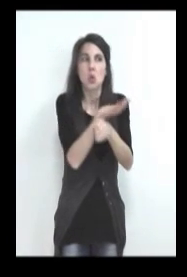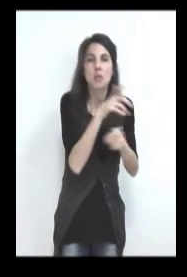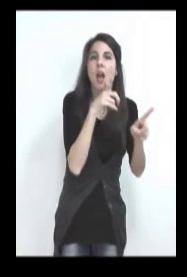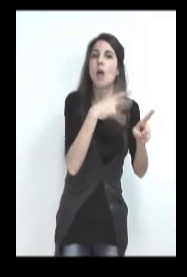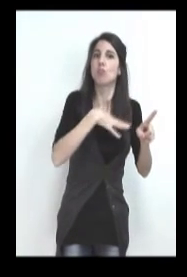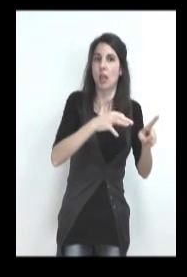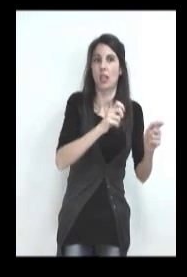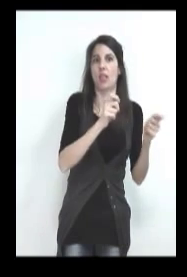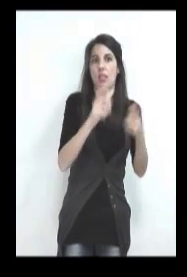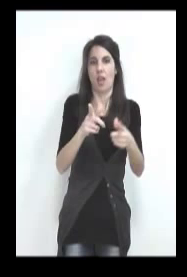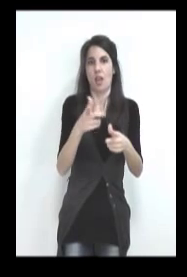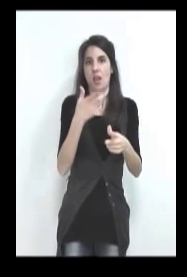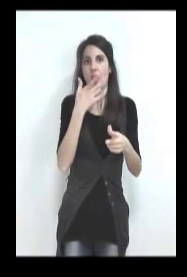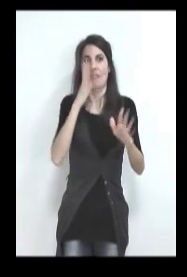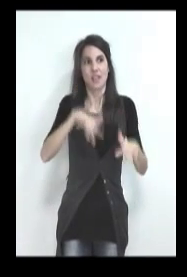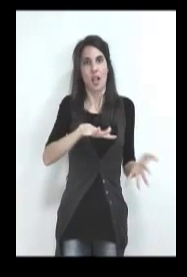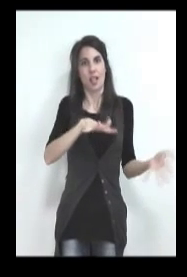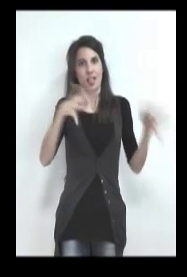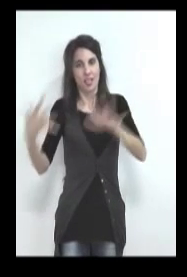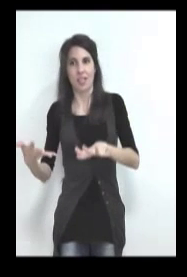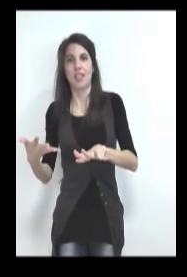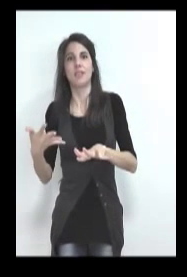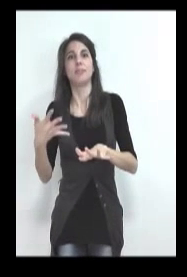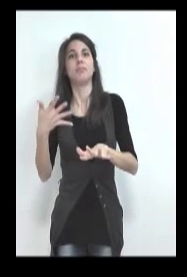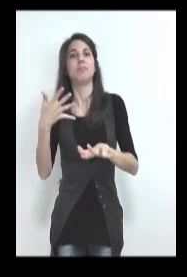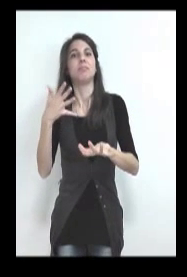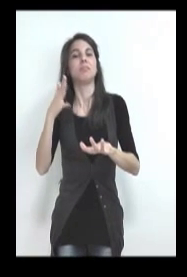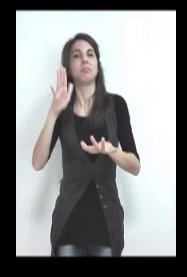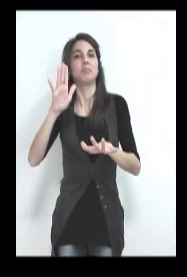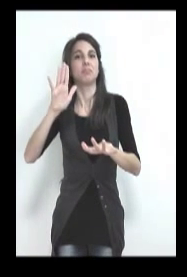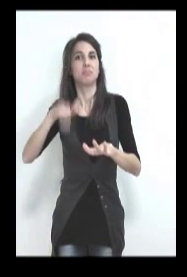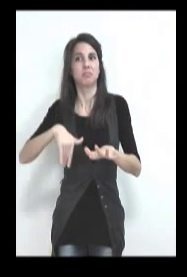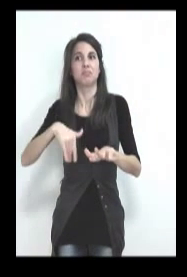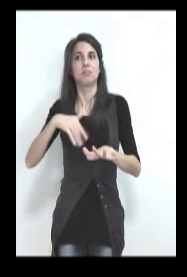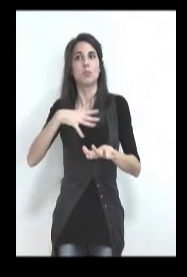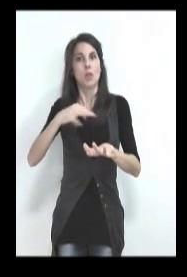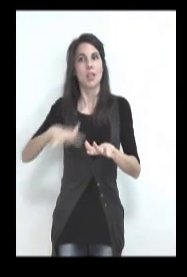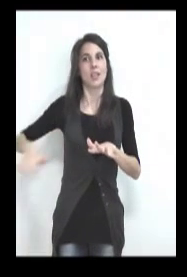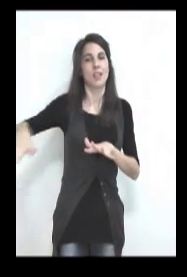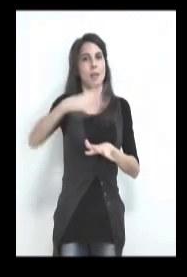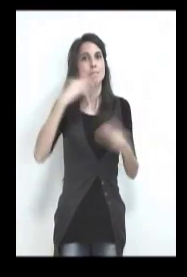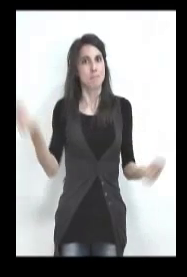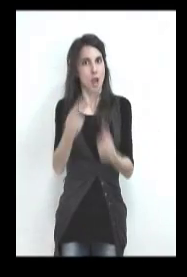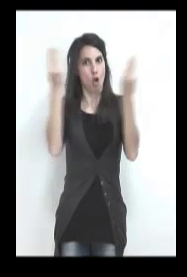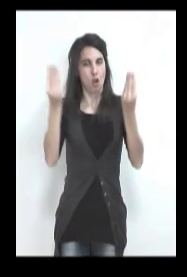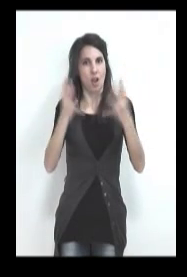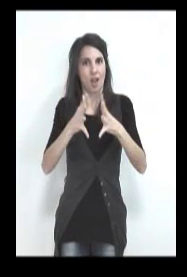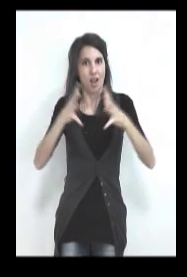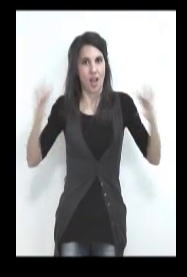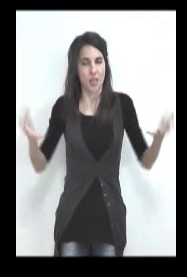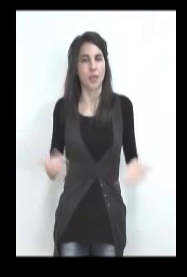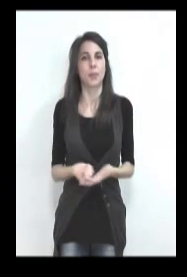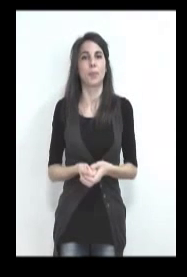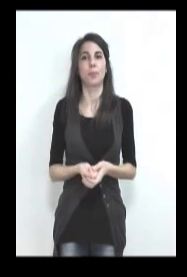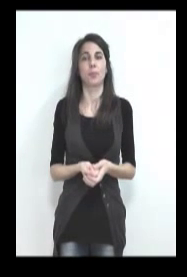o macro actuaciones, sino que pequeñas soluciones resuelven a veces muchos espacios. Para el desarrollo de una Smart